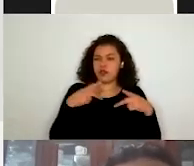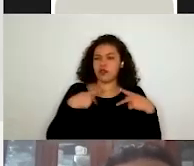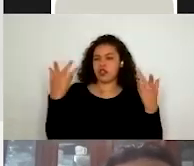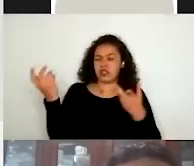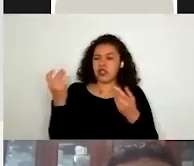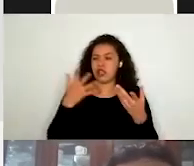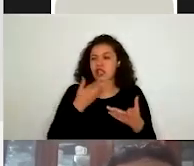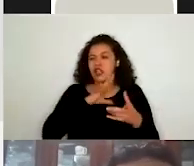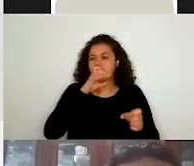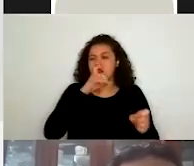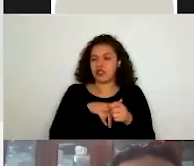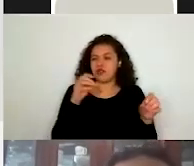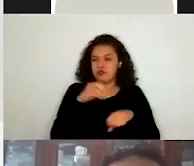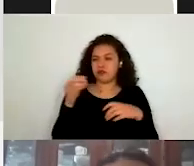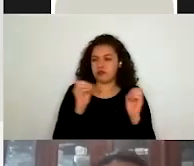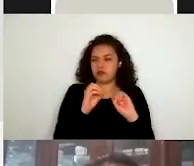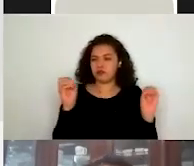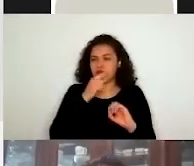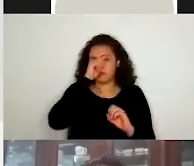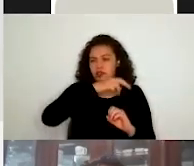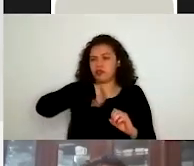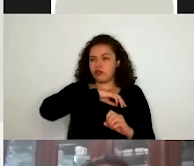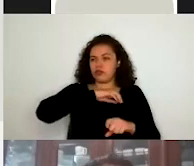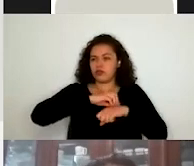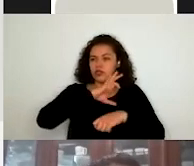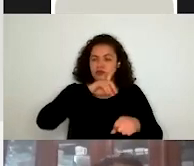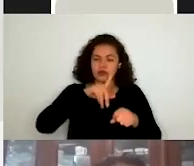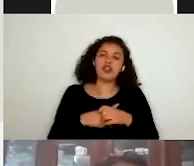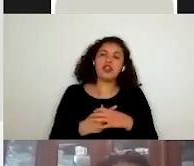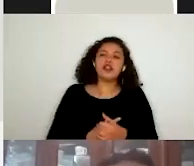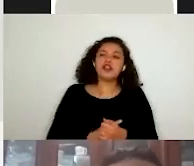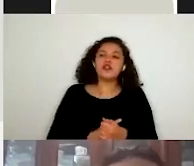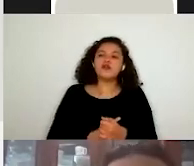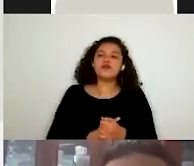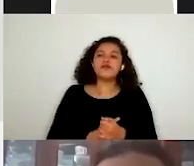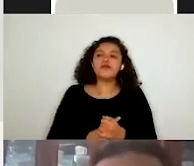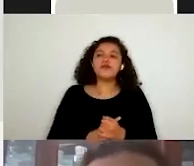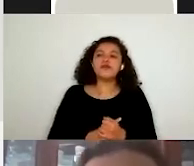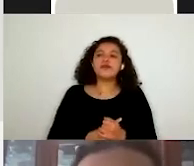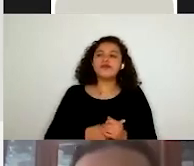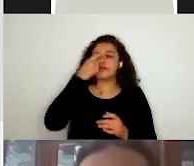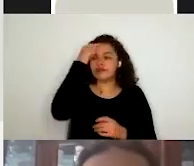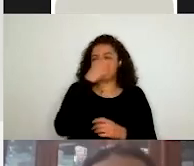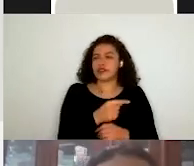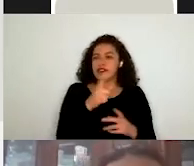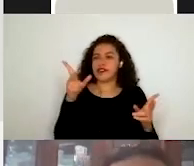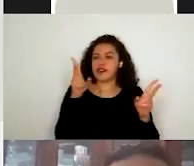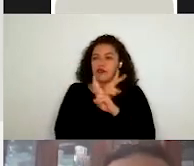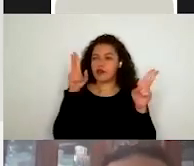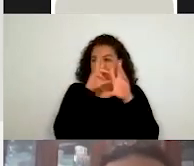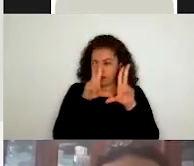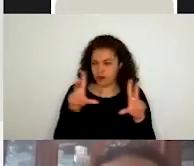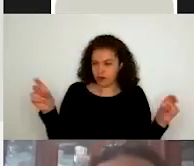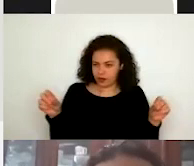instalaciones especiales. ¿A qué nos referimos por instalaciones especiales? Como aires acondicionados,